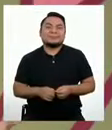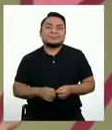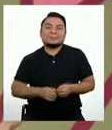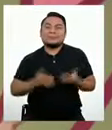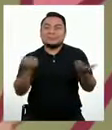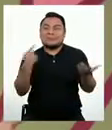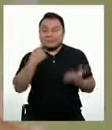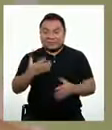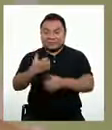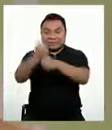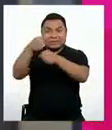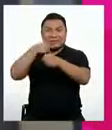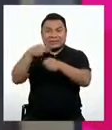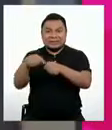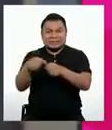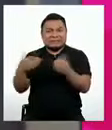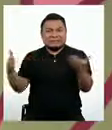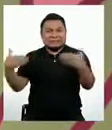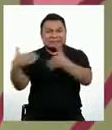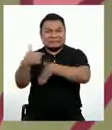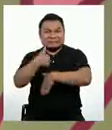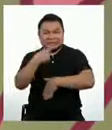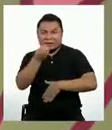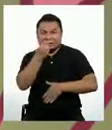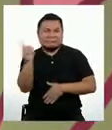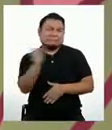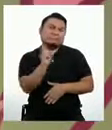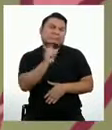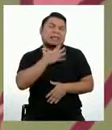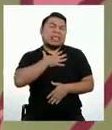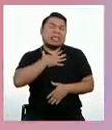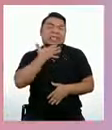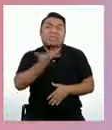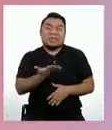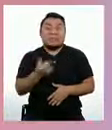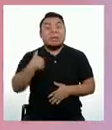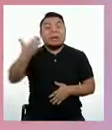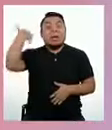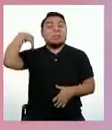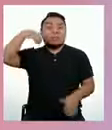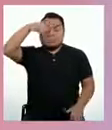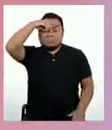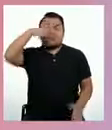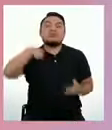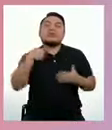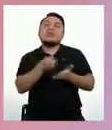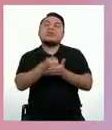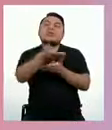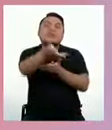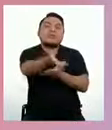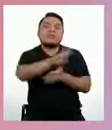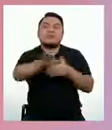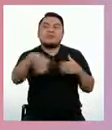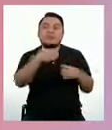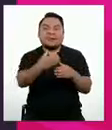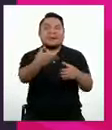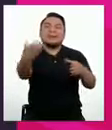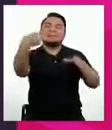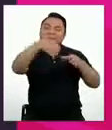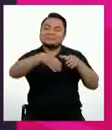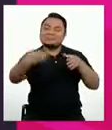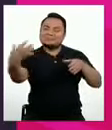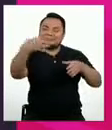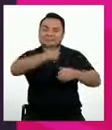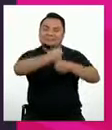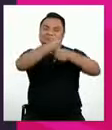¿Plástico en mi ceviche? ¡Ah! Pero eso no pensaba antes, mientras compraba y metía todo en bolsas de plástico. El